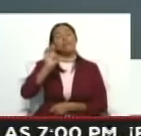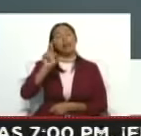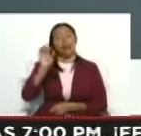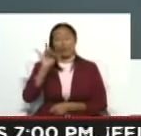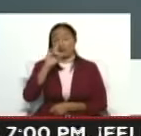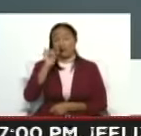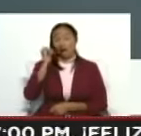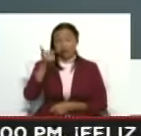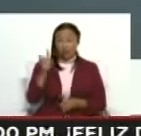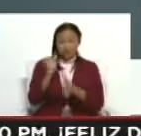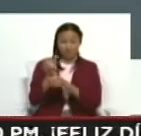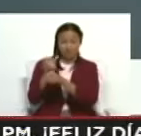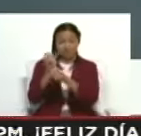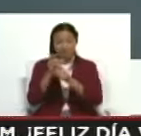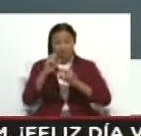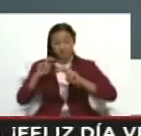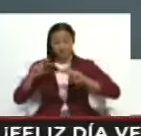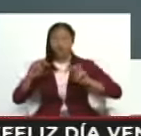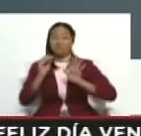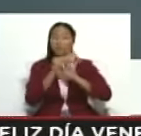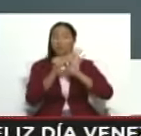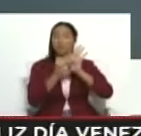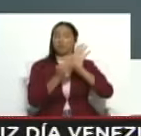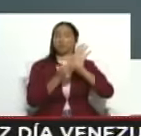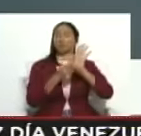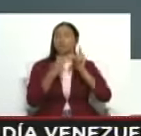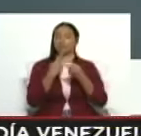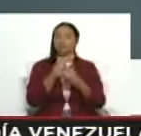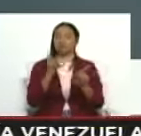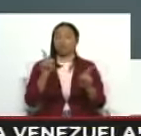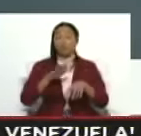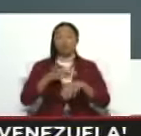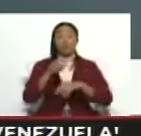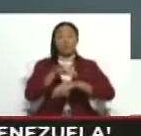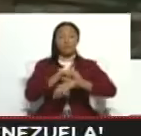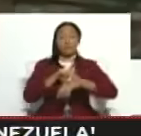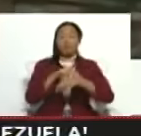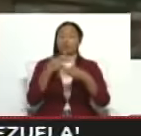más. Por eso el Ministerio Público hoy en Venezuela tiene,